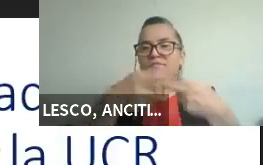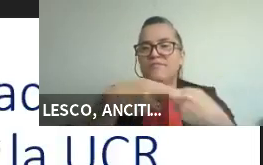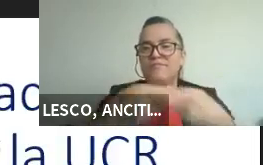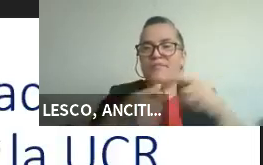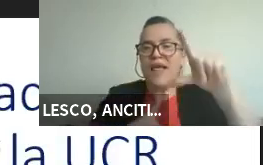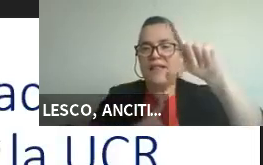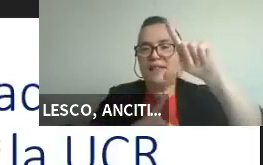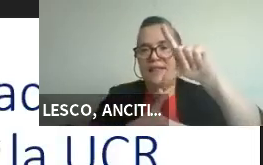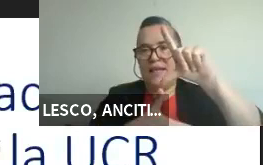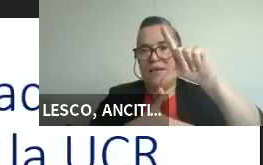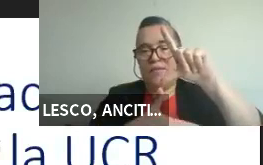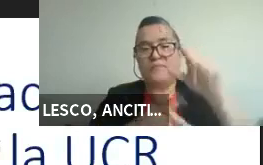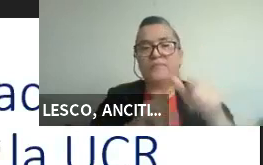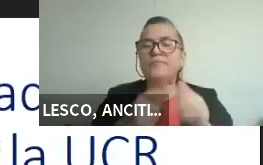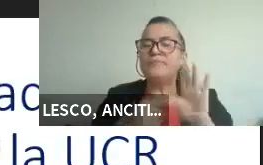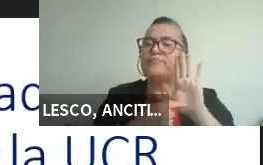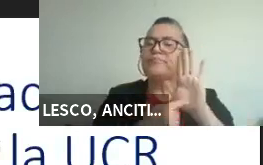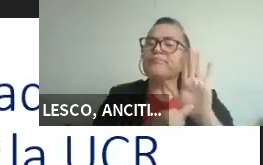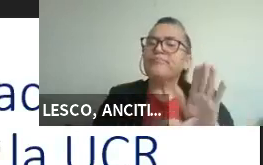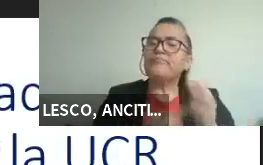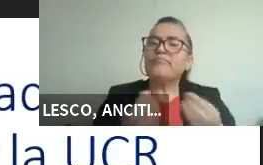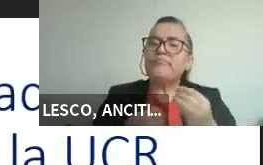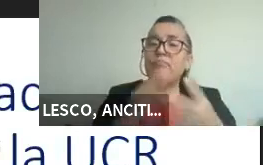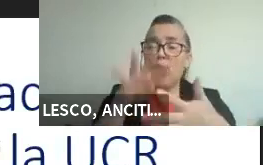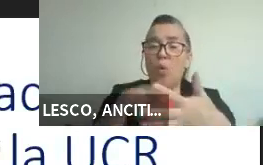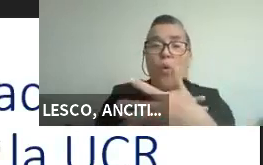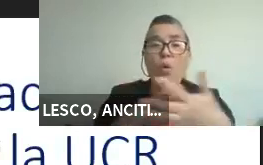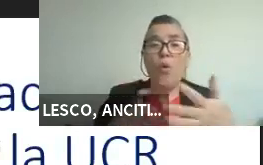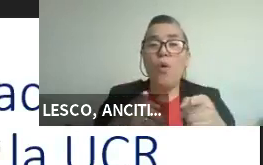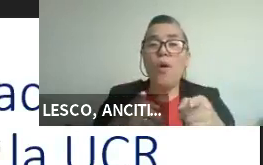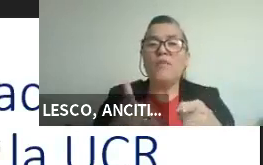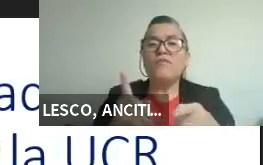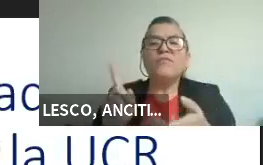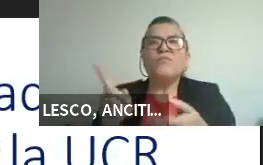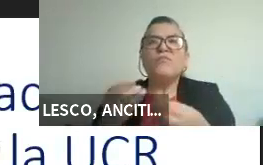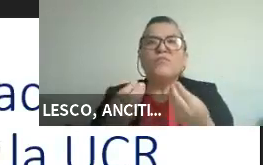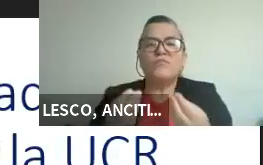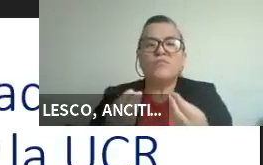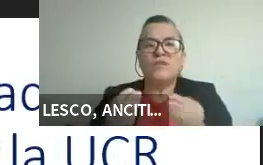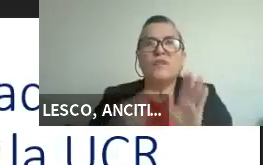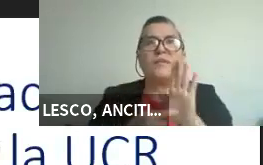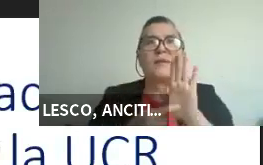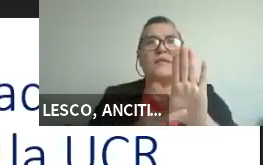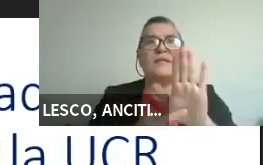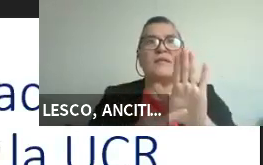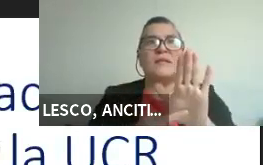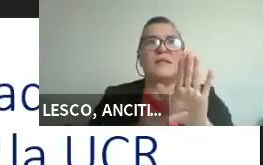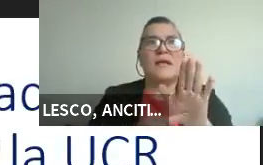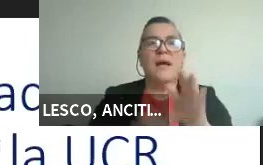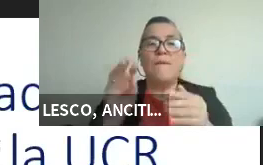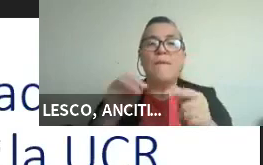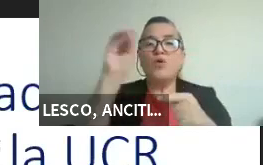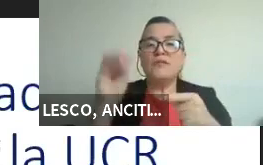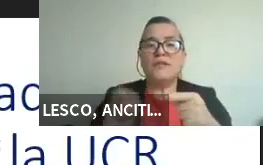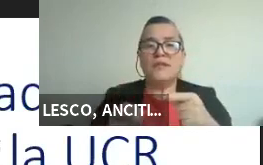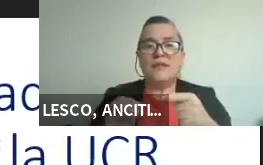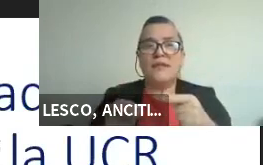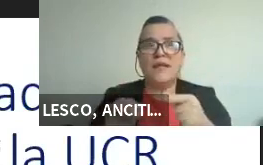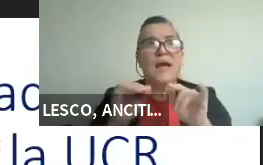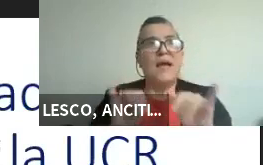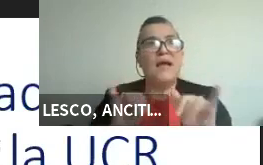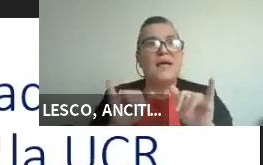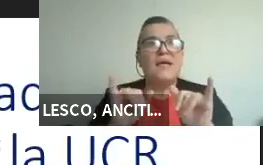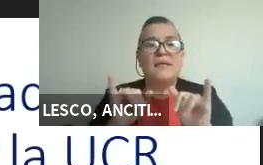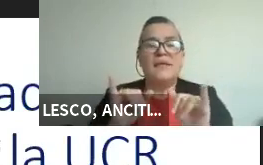aquí les muestro un gráfico donde se presentan el porcentaje de las